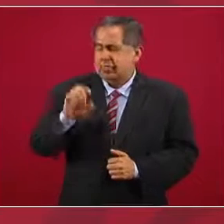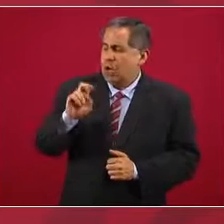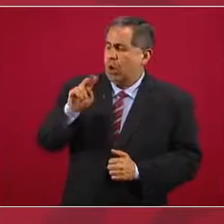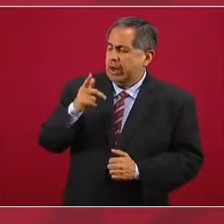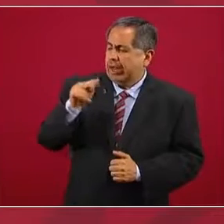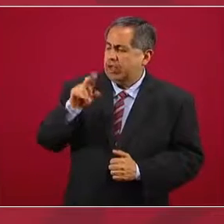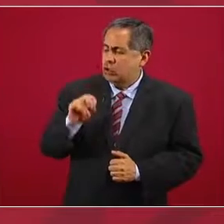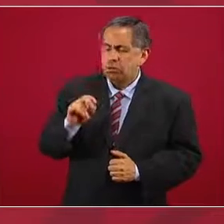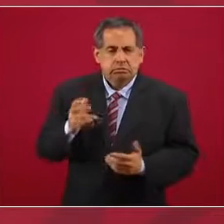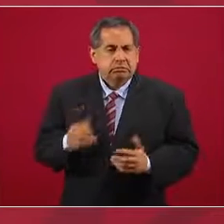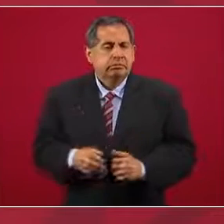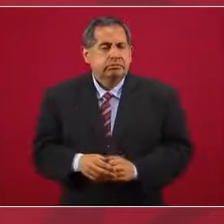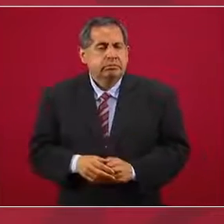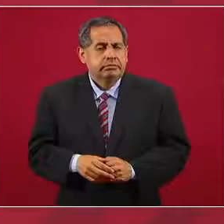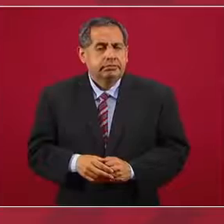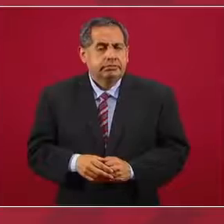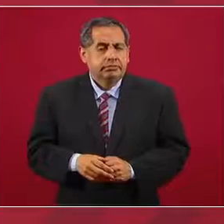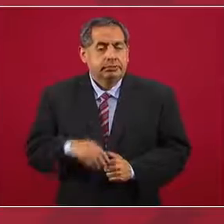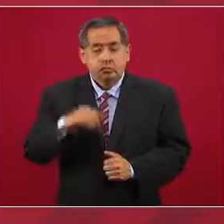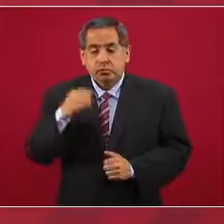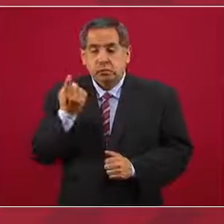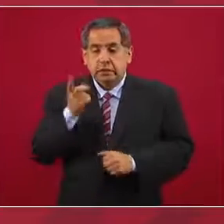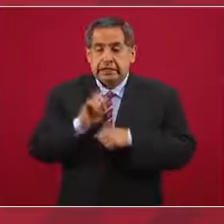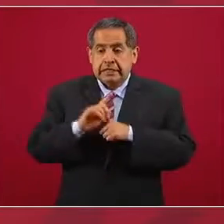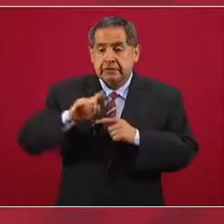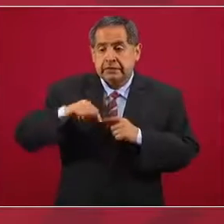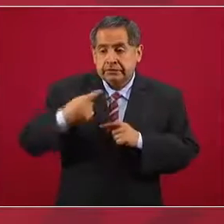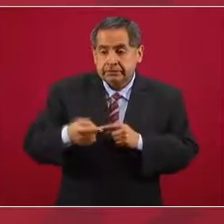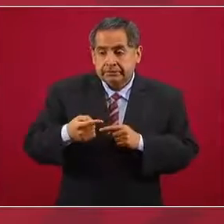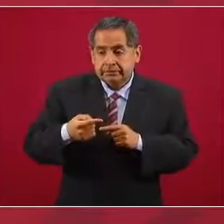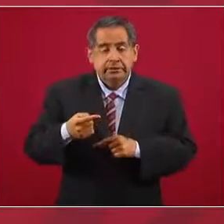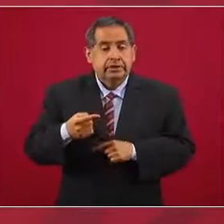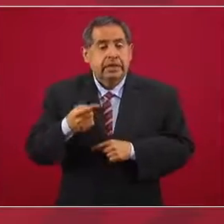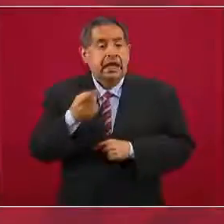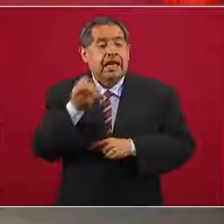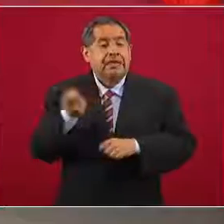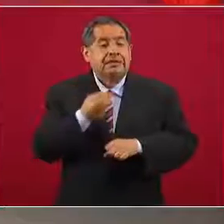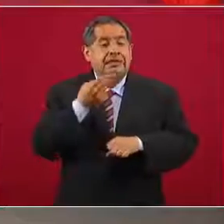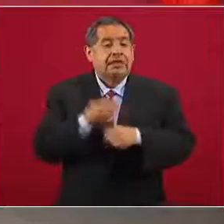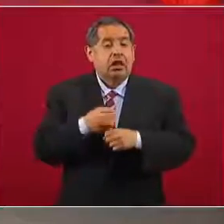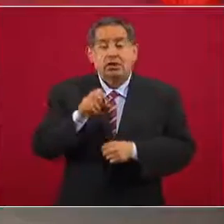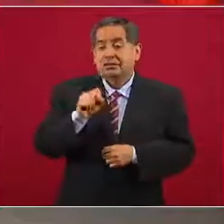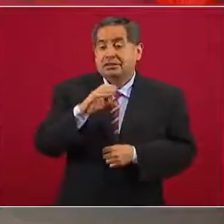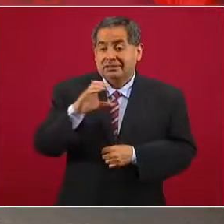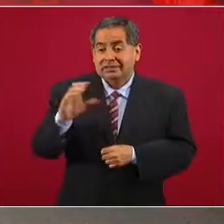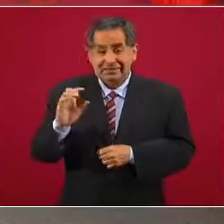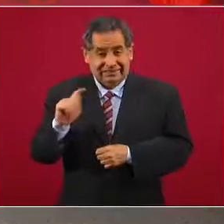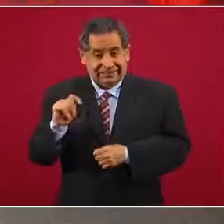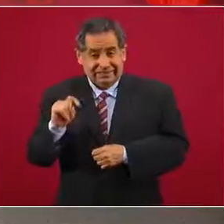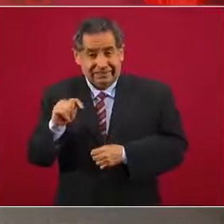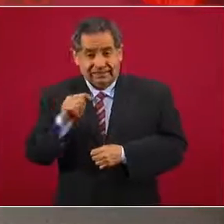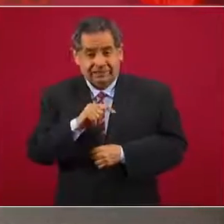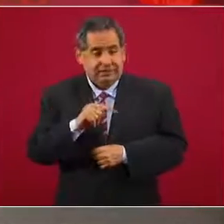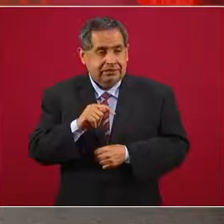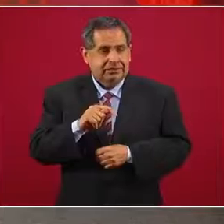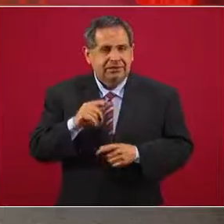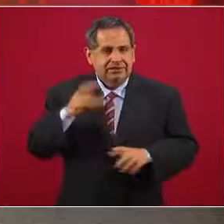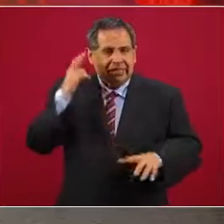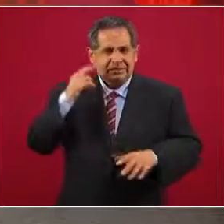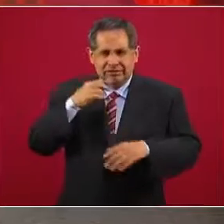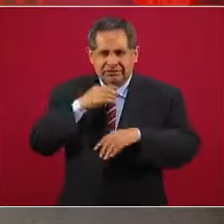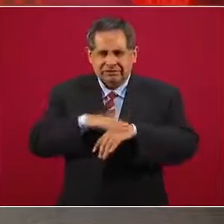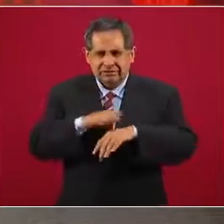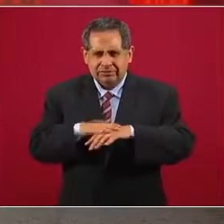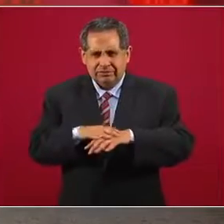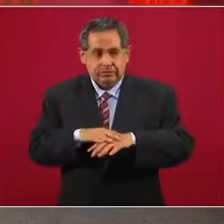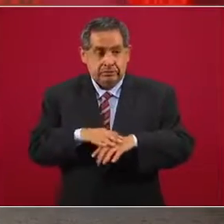Eugenio Hernández. Al día siguiente, el secretario de Comunicaciones, Cerisola, porque